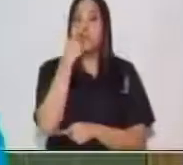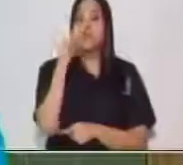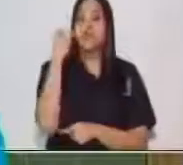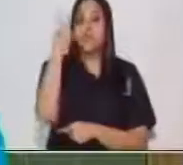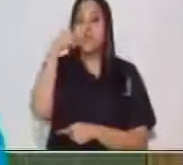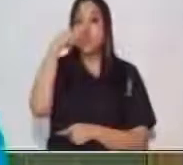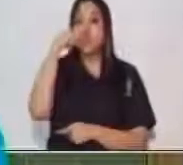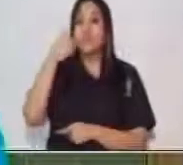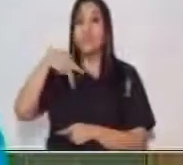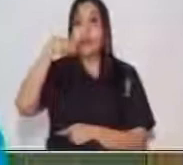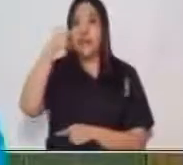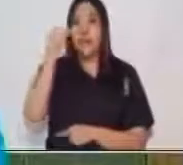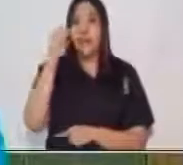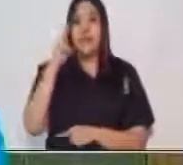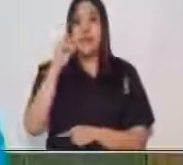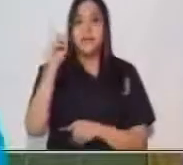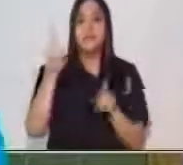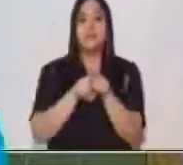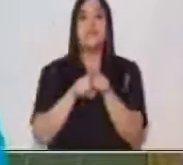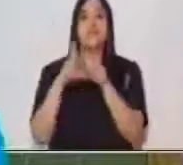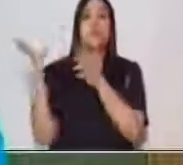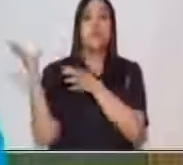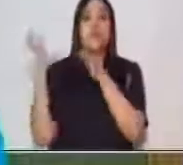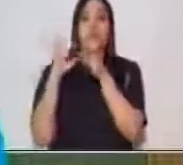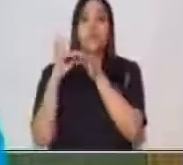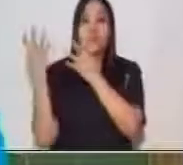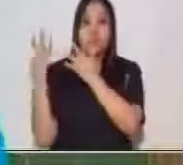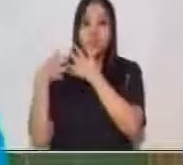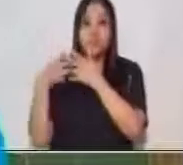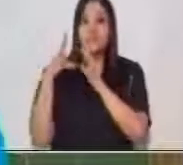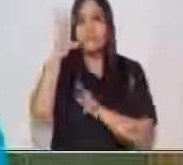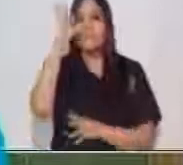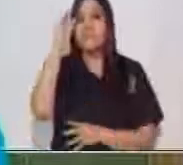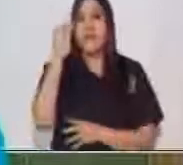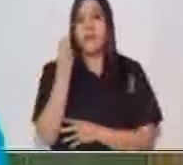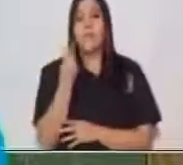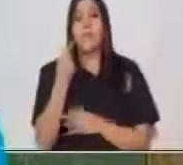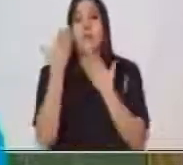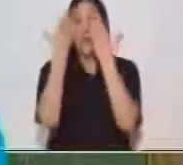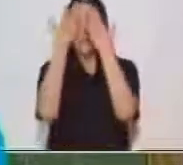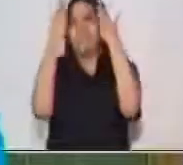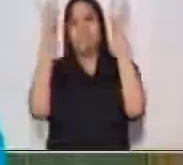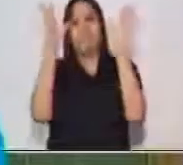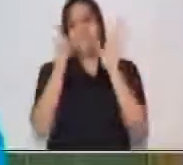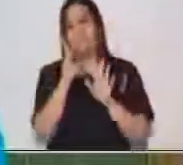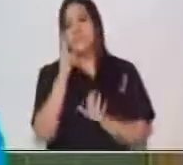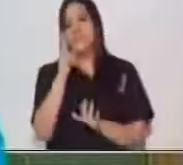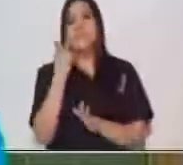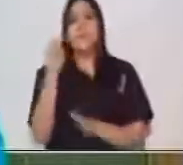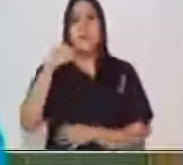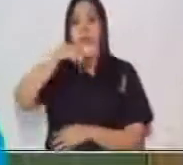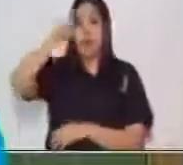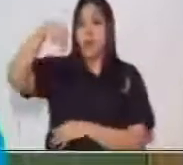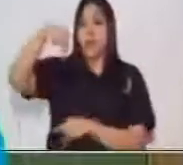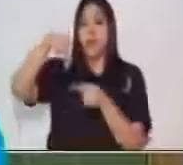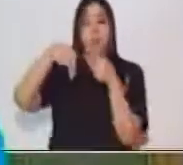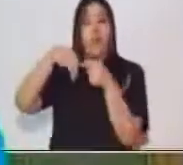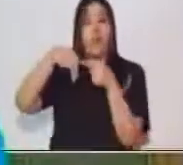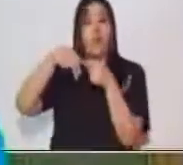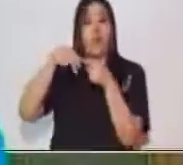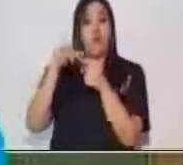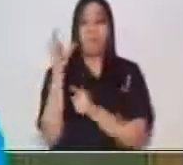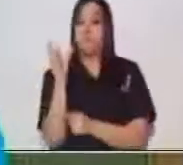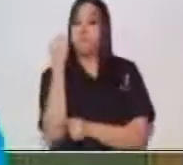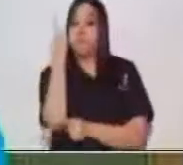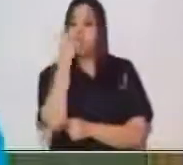De aquí el enlace con los sustantivos, porque generalmente el núcleo del sujeto va a ser